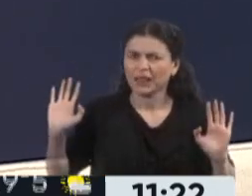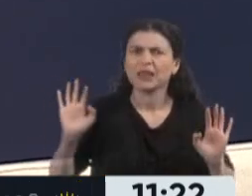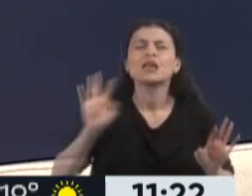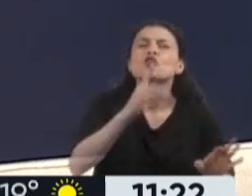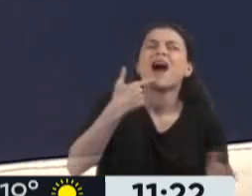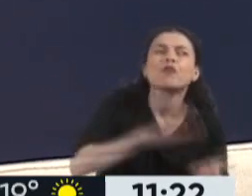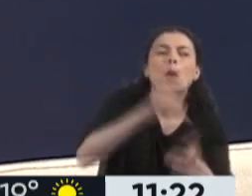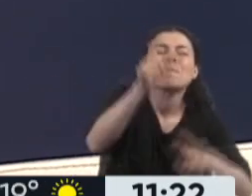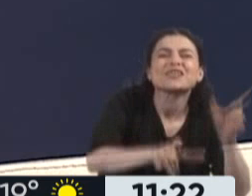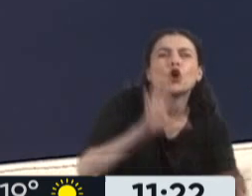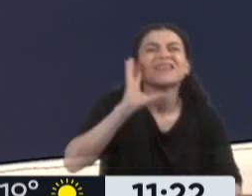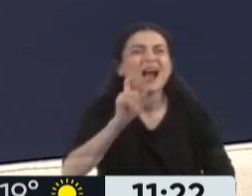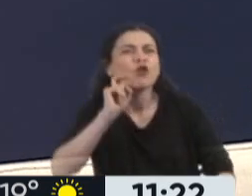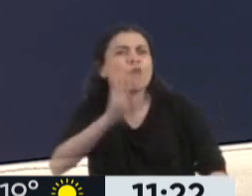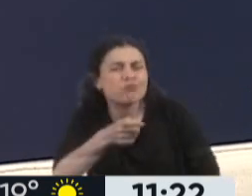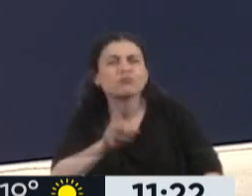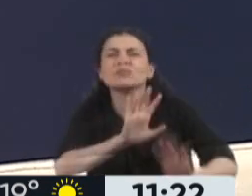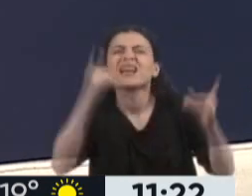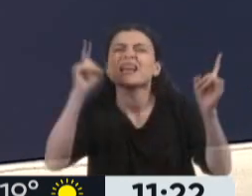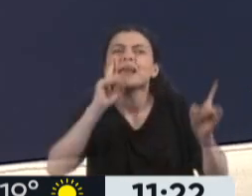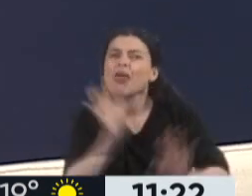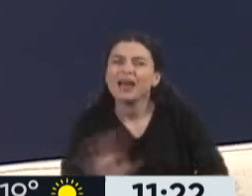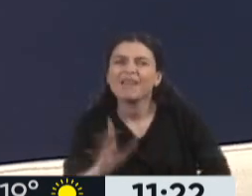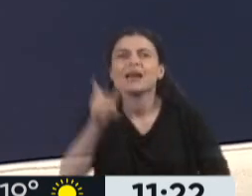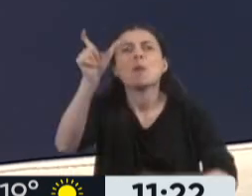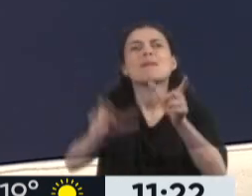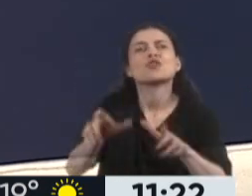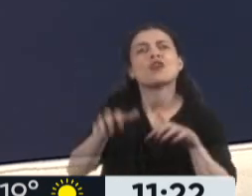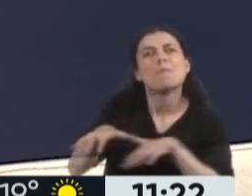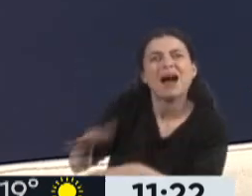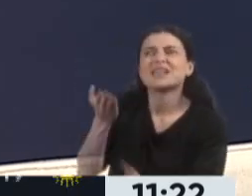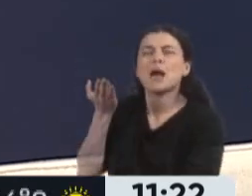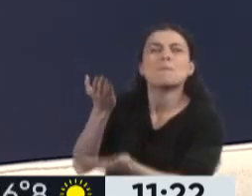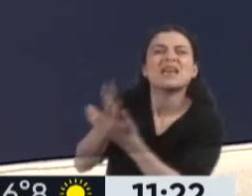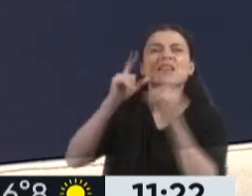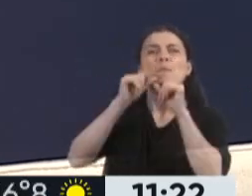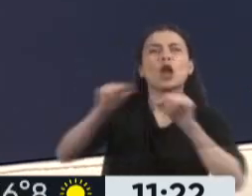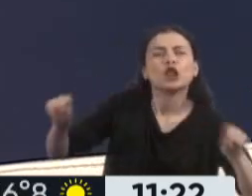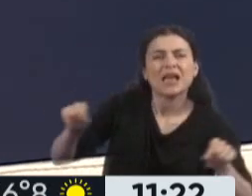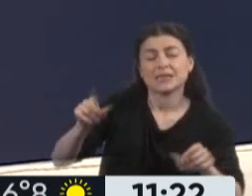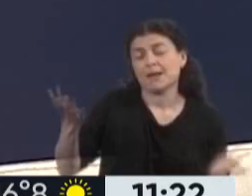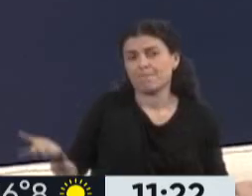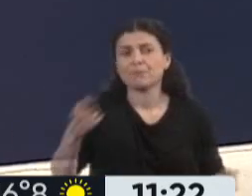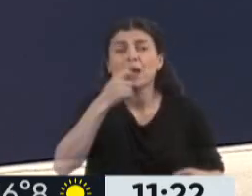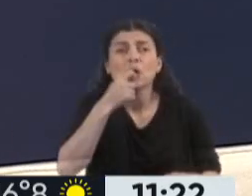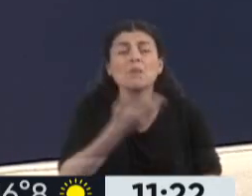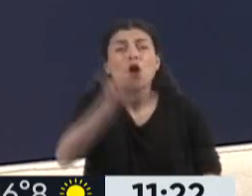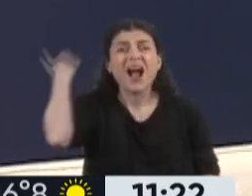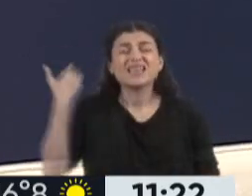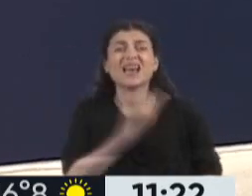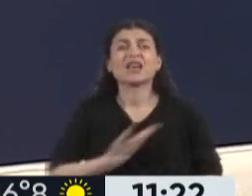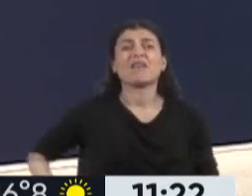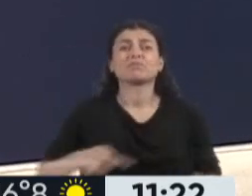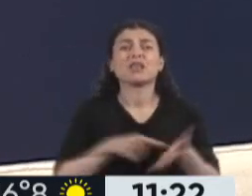cometan delitos, estamos hablando de la petición y estamos hablando del reencauzamiento que hizo el gobierno. Ayer el jefe de gobierno